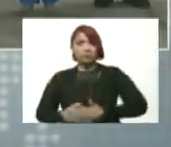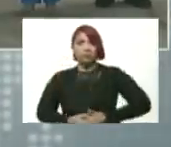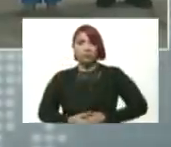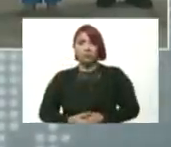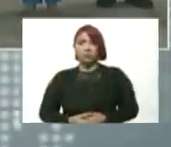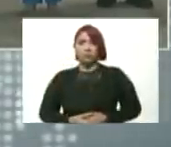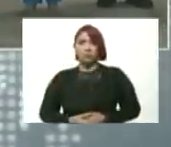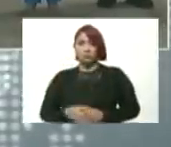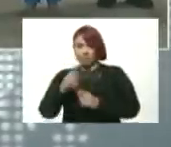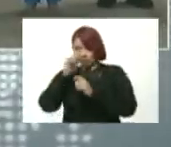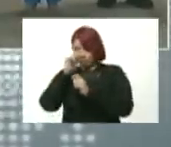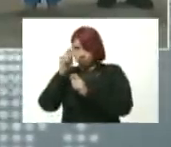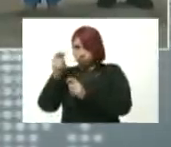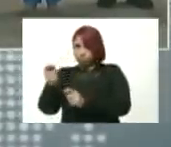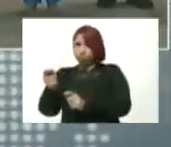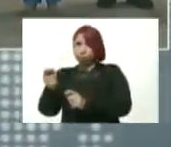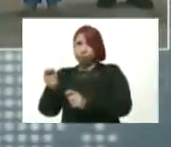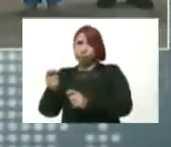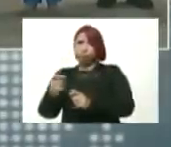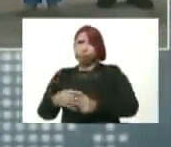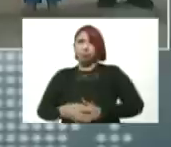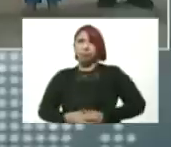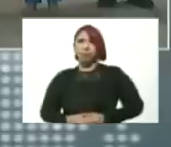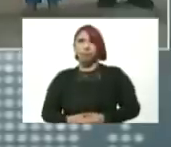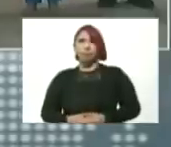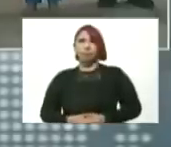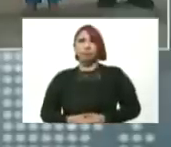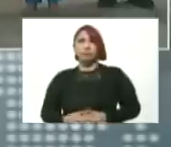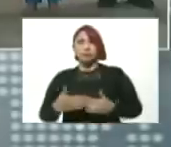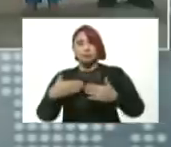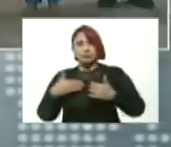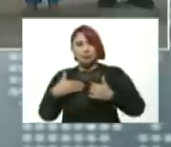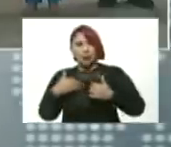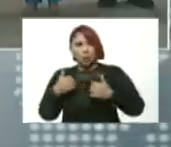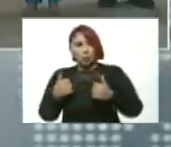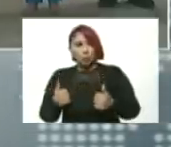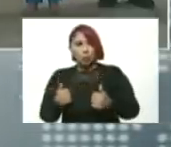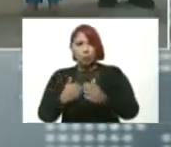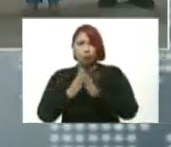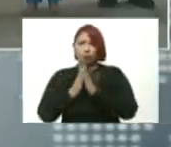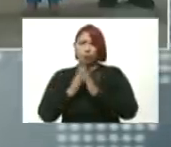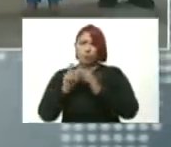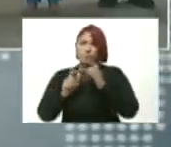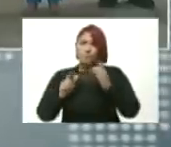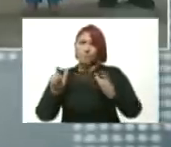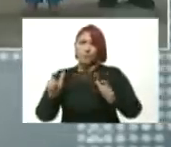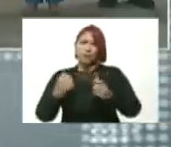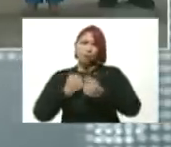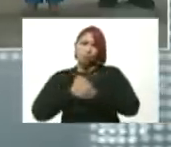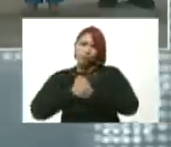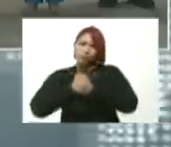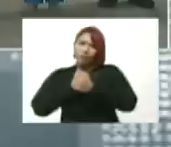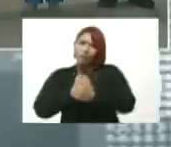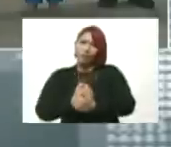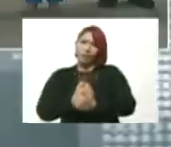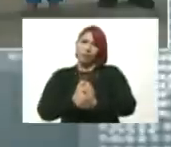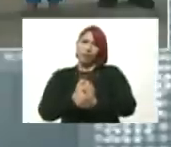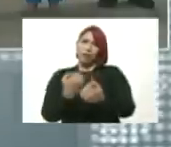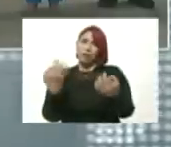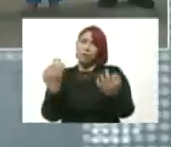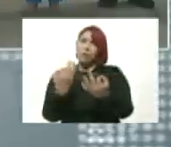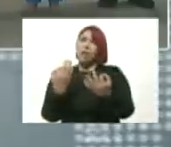lo encomiendo la salud de gente querida y siempre